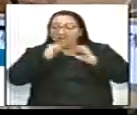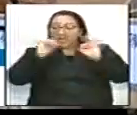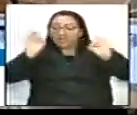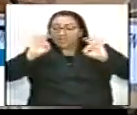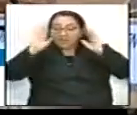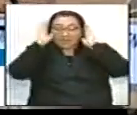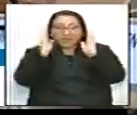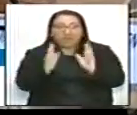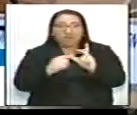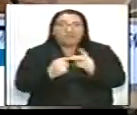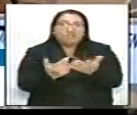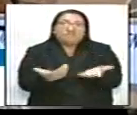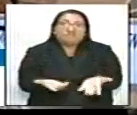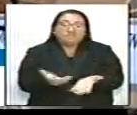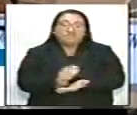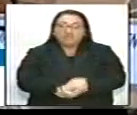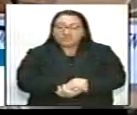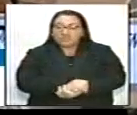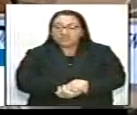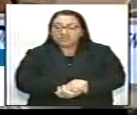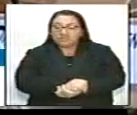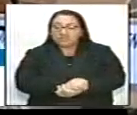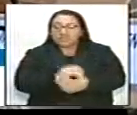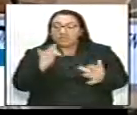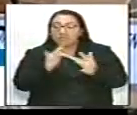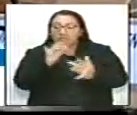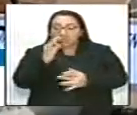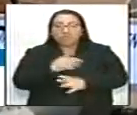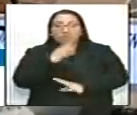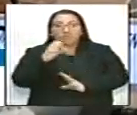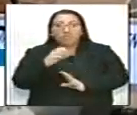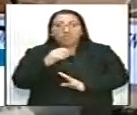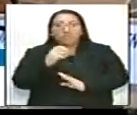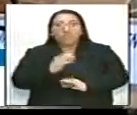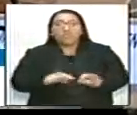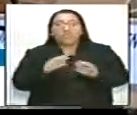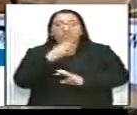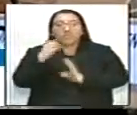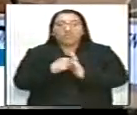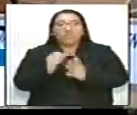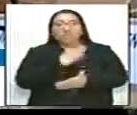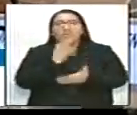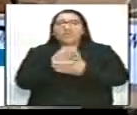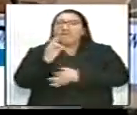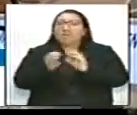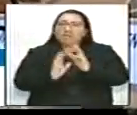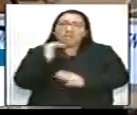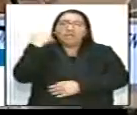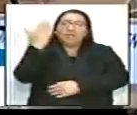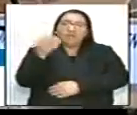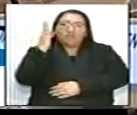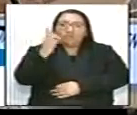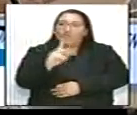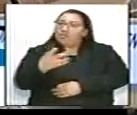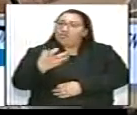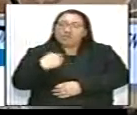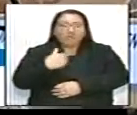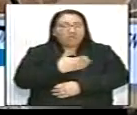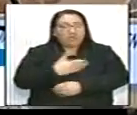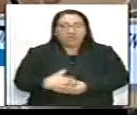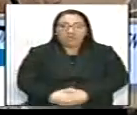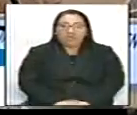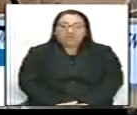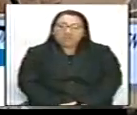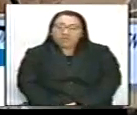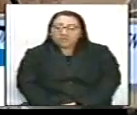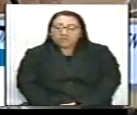no están, digamos, vinculadas a la realidad de nuestro país, nos va a traer consigo problemas económicos. Y no quisiéramos eso, presidente.